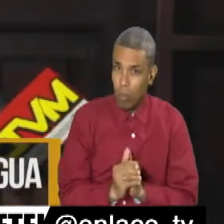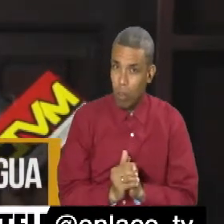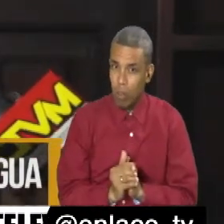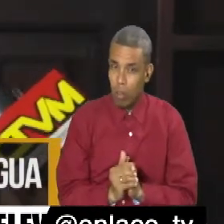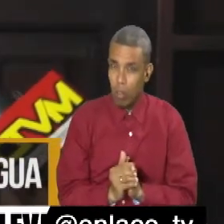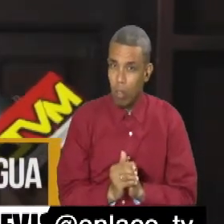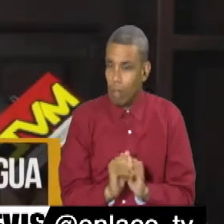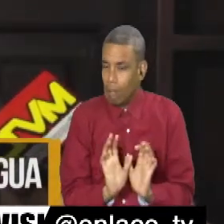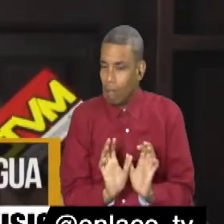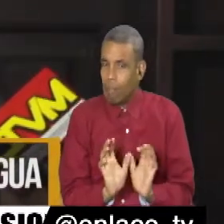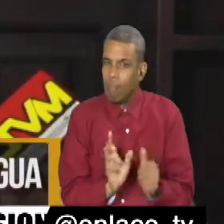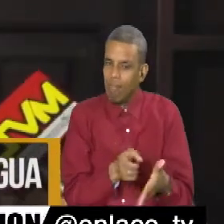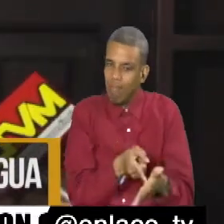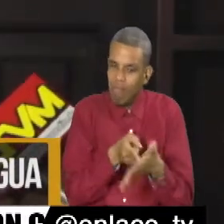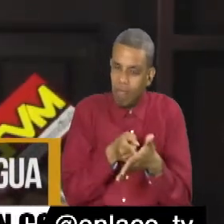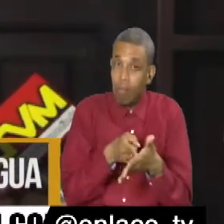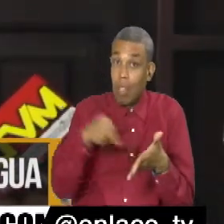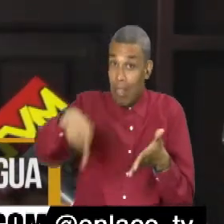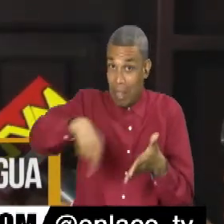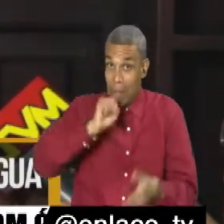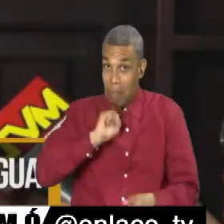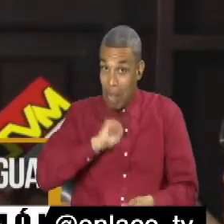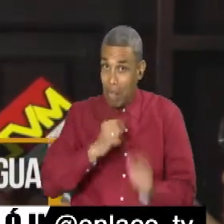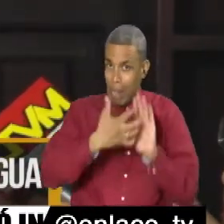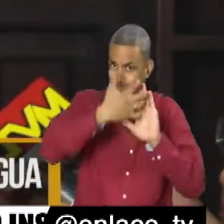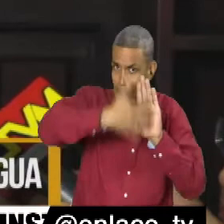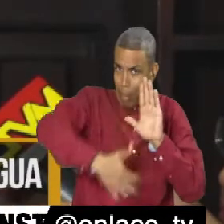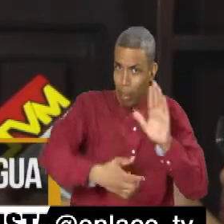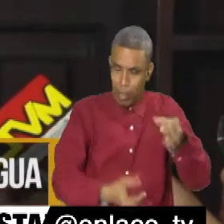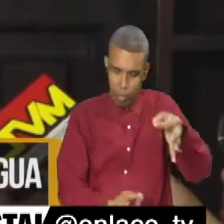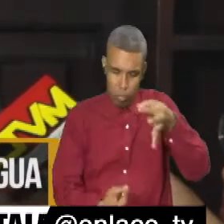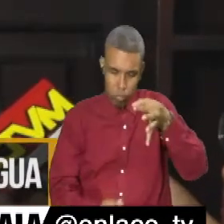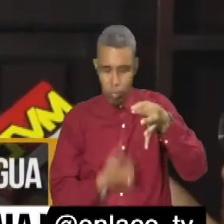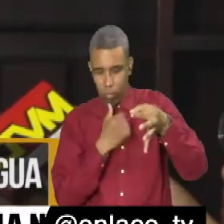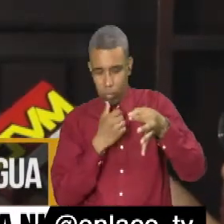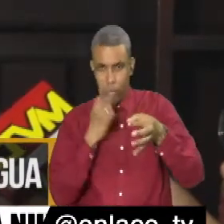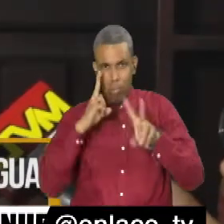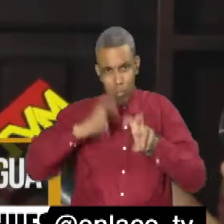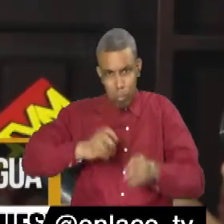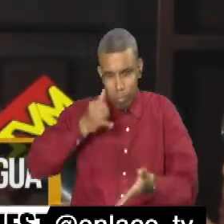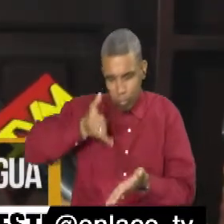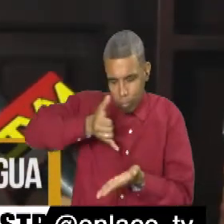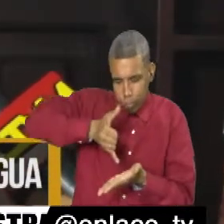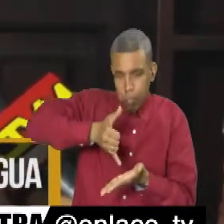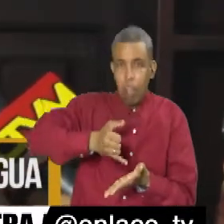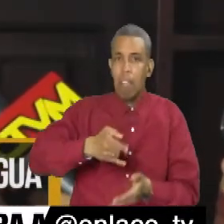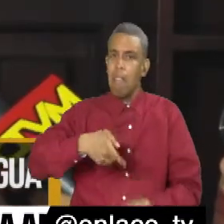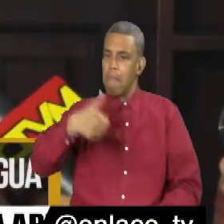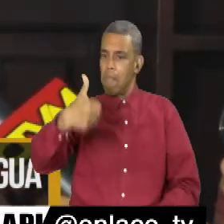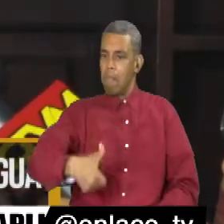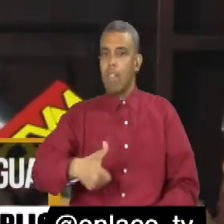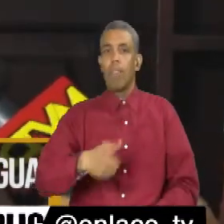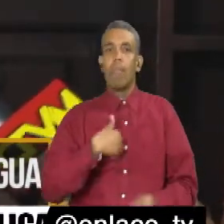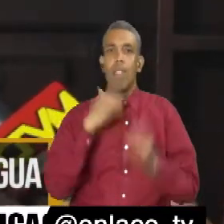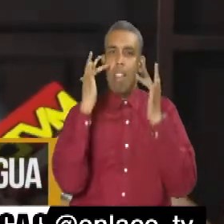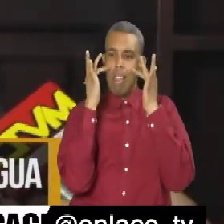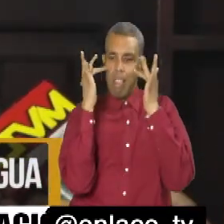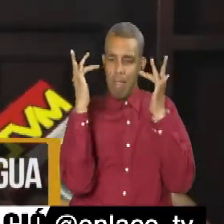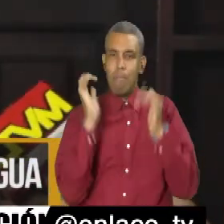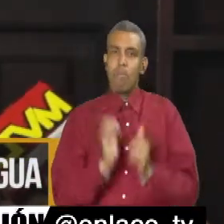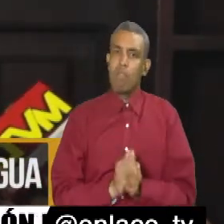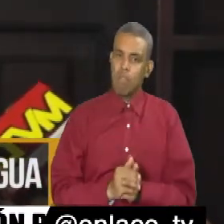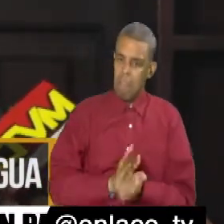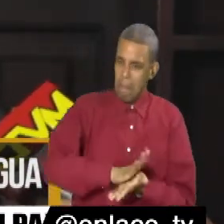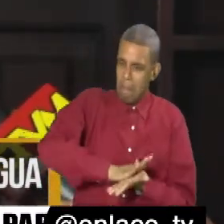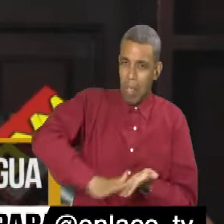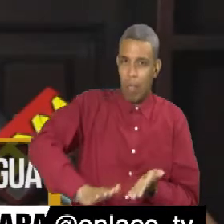nos confirman que el agua de consumo para la población de Barranca Bermeja es un agua apta y es un agua